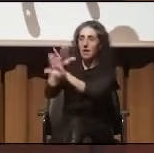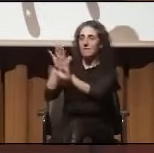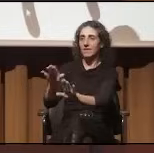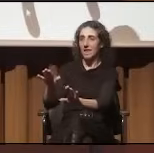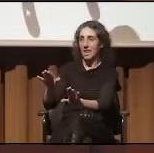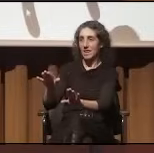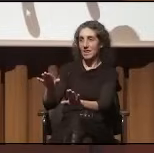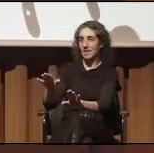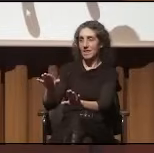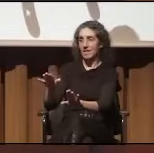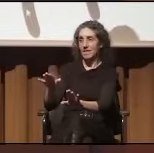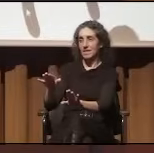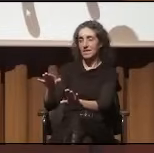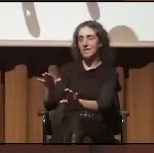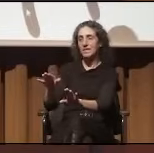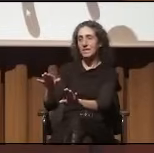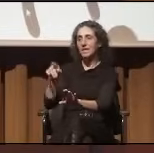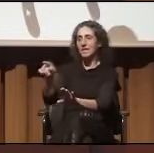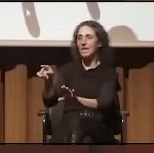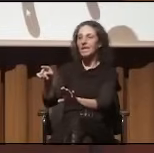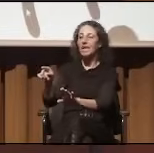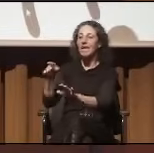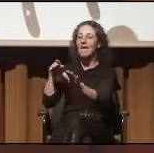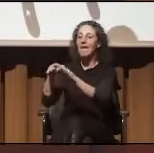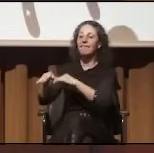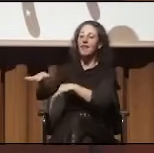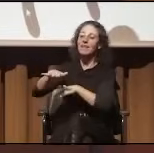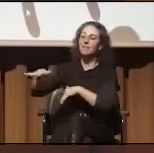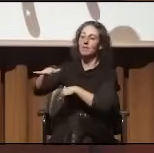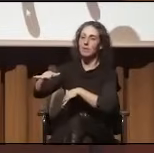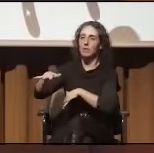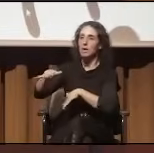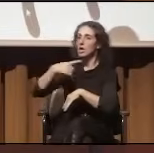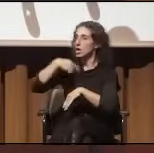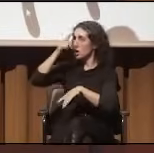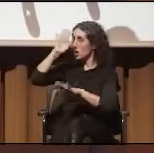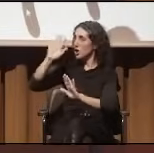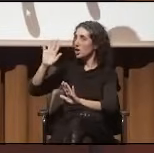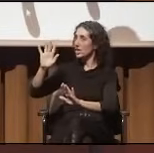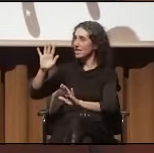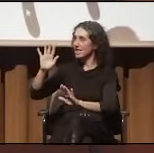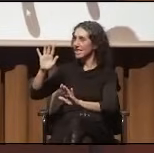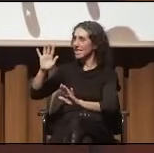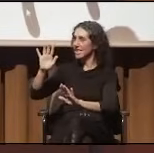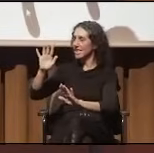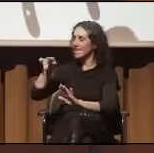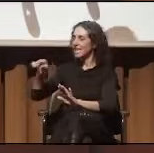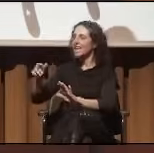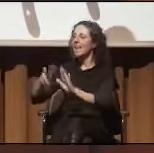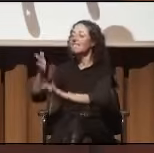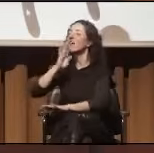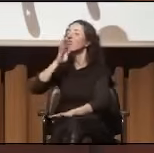está. Entras en un espacio donde ya no sabes, tú no sabes por dónde va, pero entonces si has conectado con él, él te